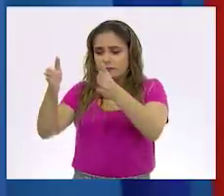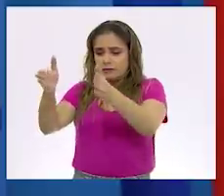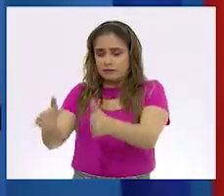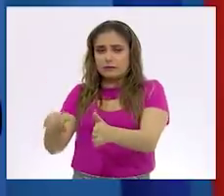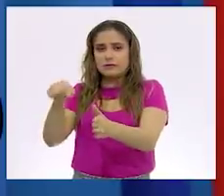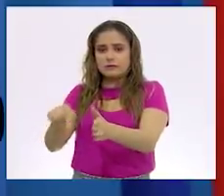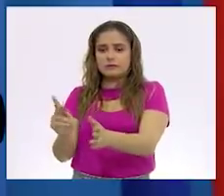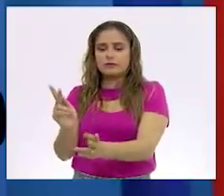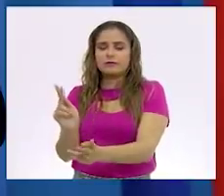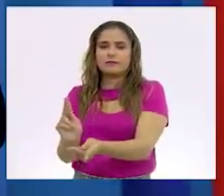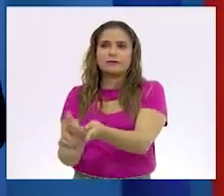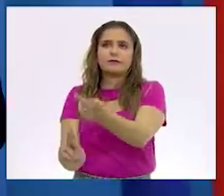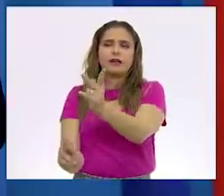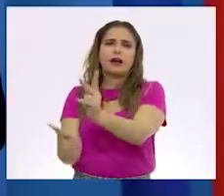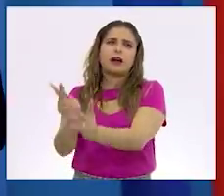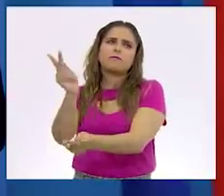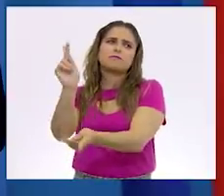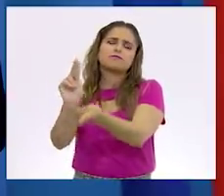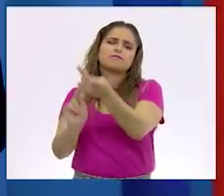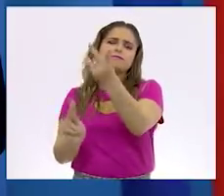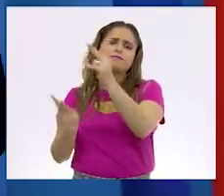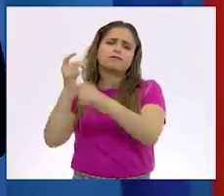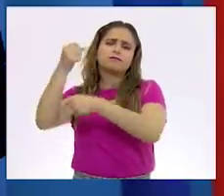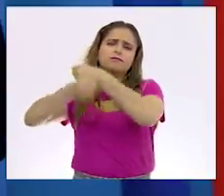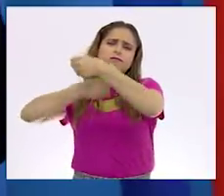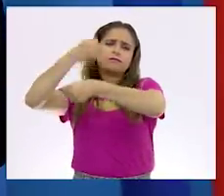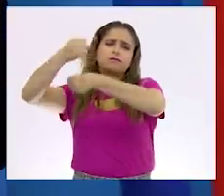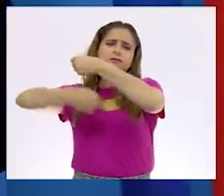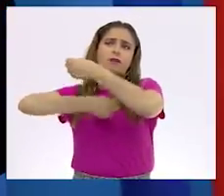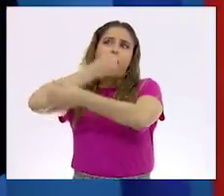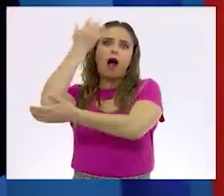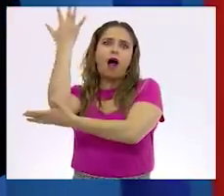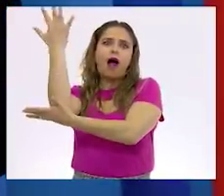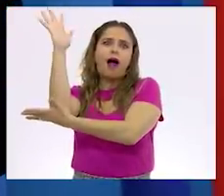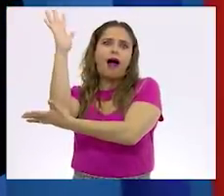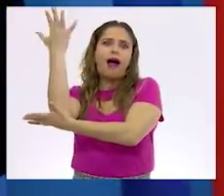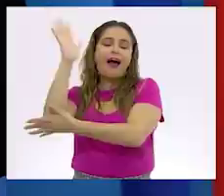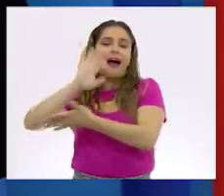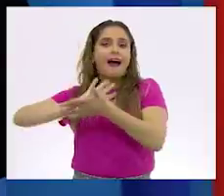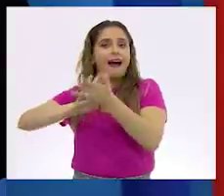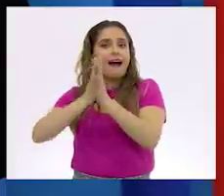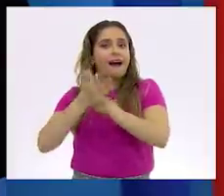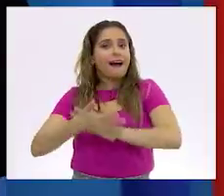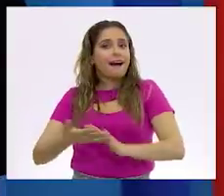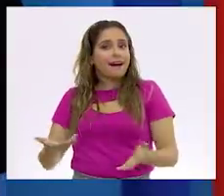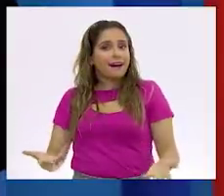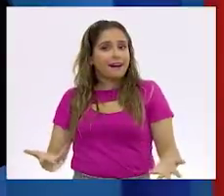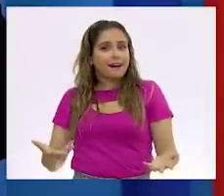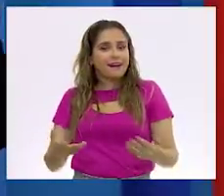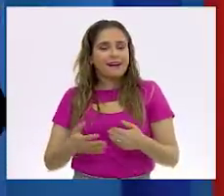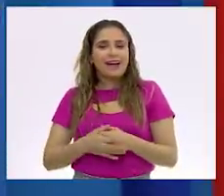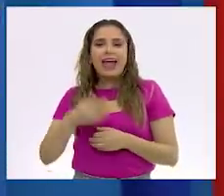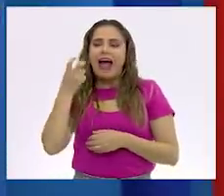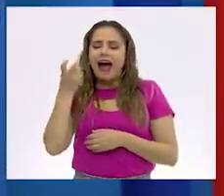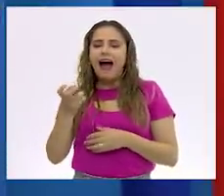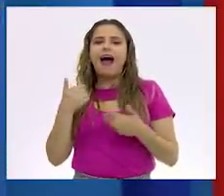plántulas y después de unos años en árboles. Entonces, en ese caso, se